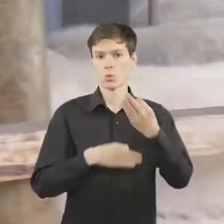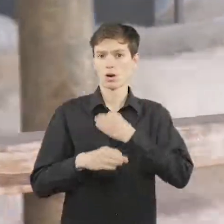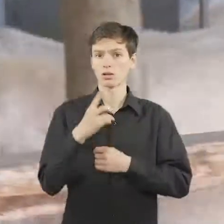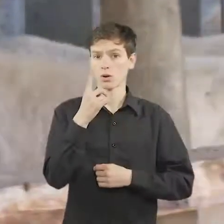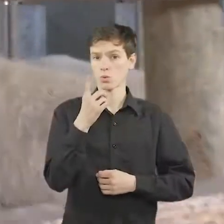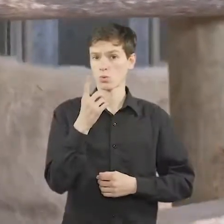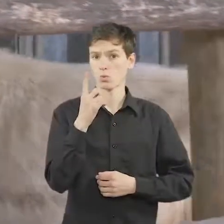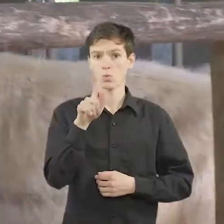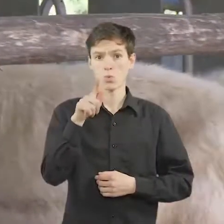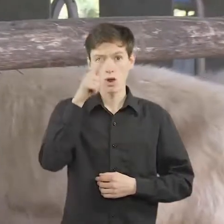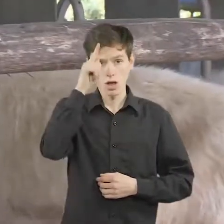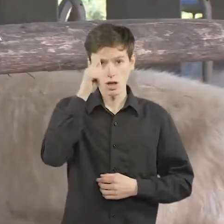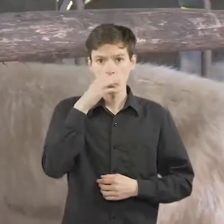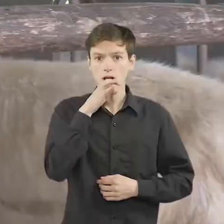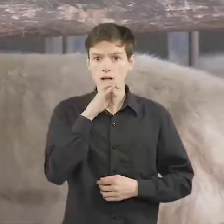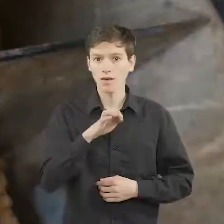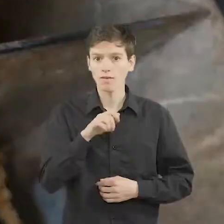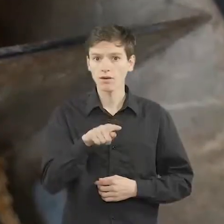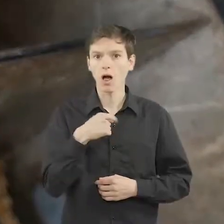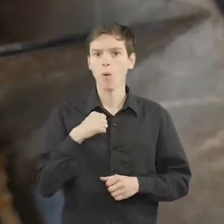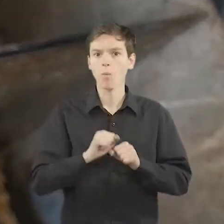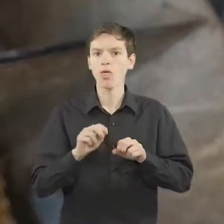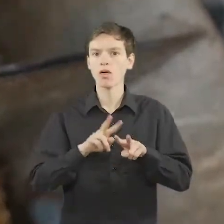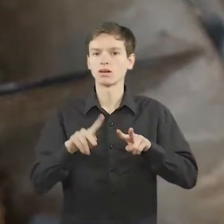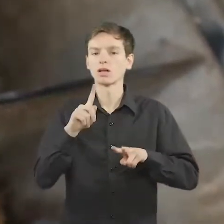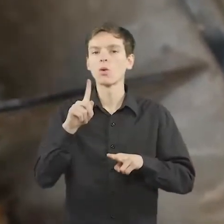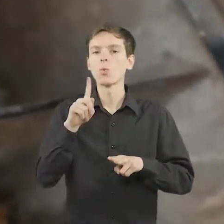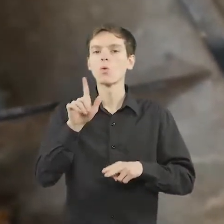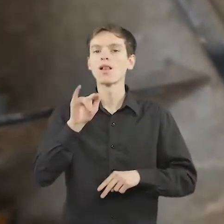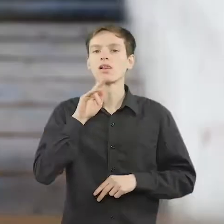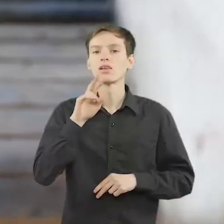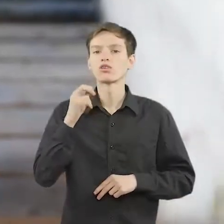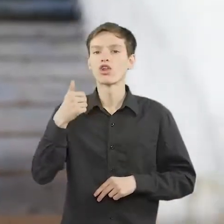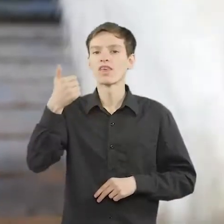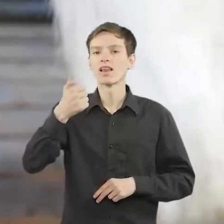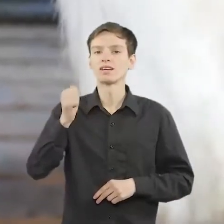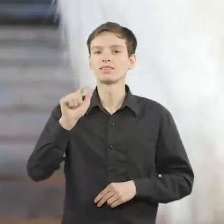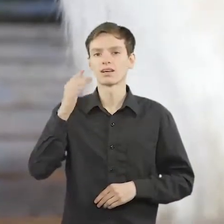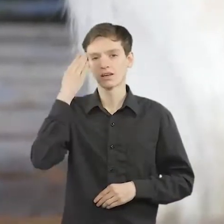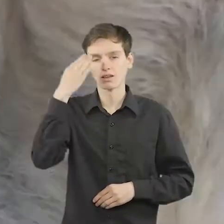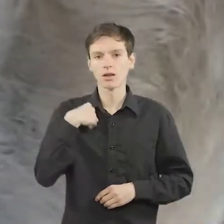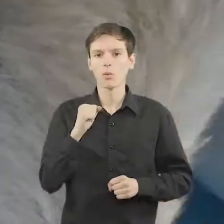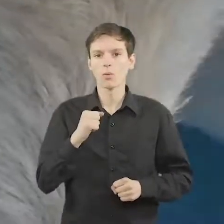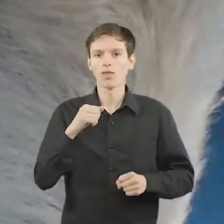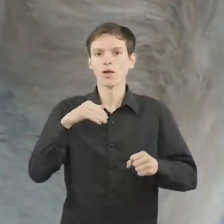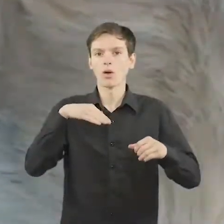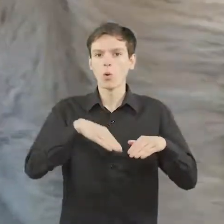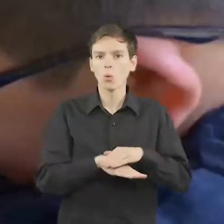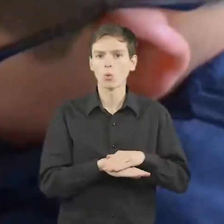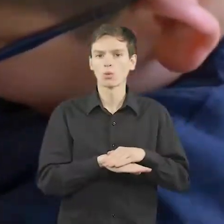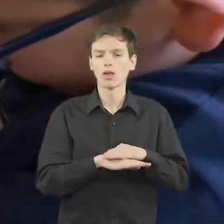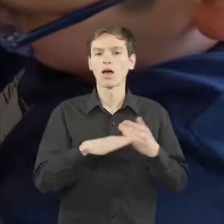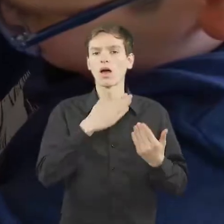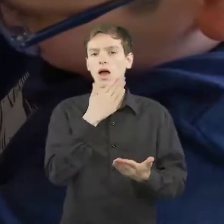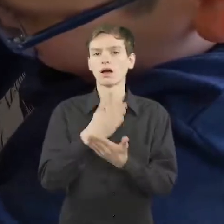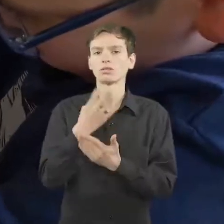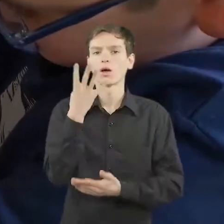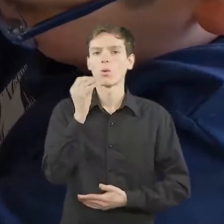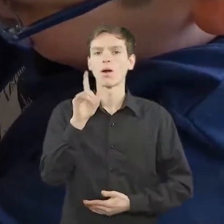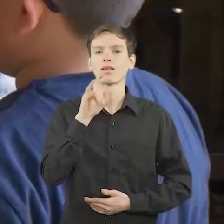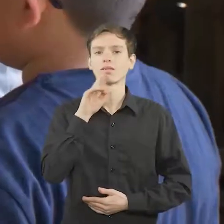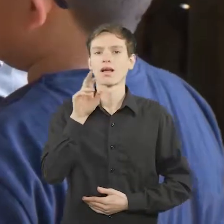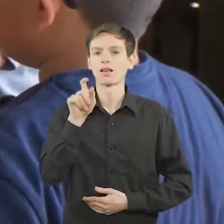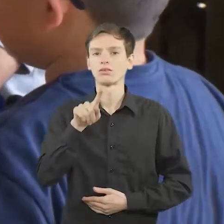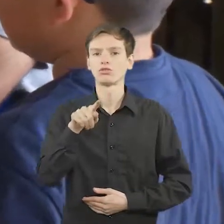cabra puede producir hasta un litro de leche al día. Y que puede juntar hasta 40 litros diarios de leche.